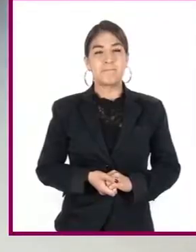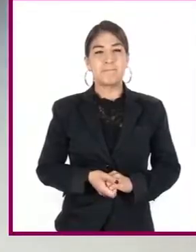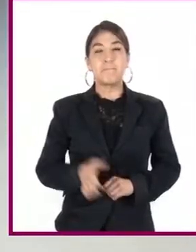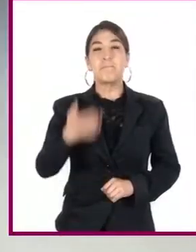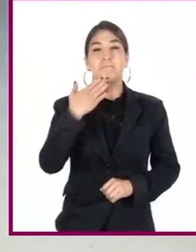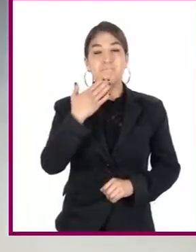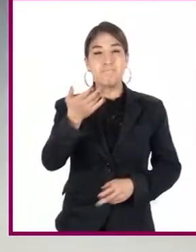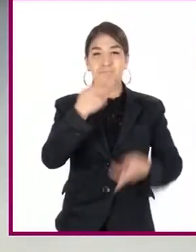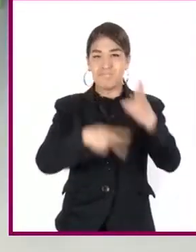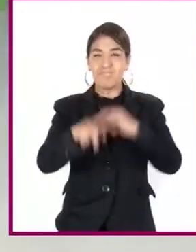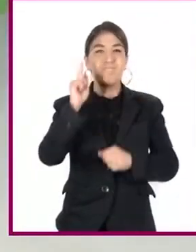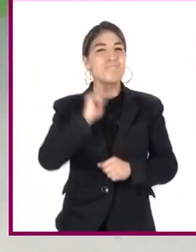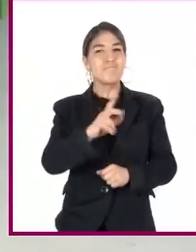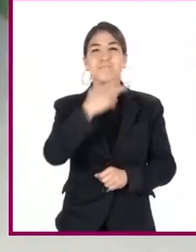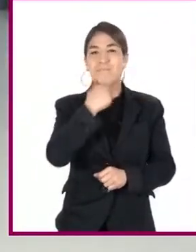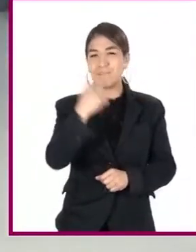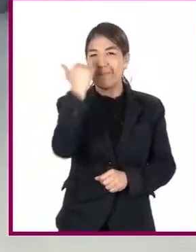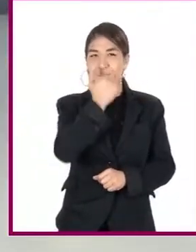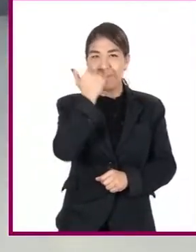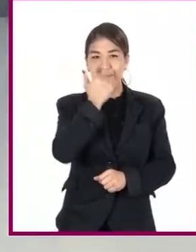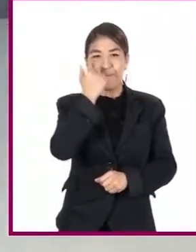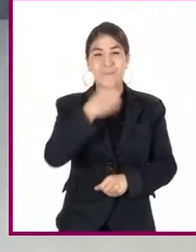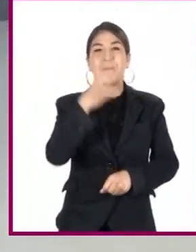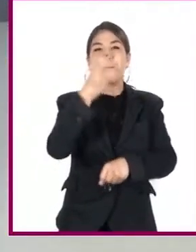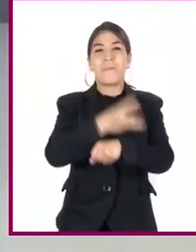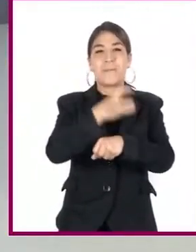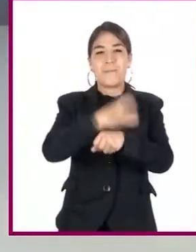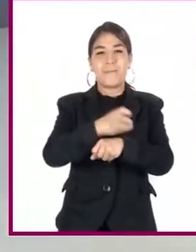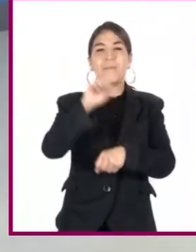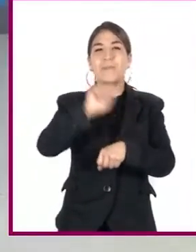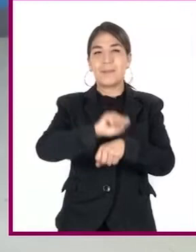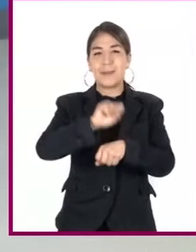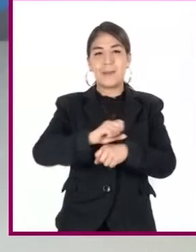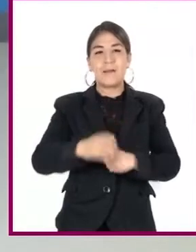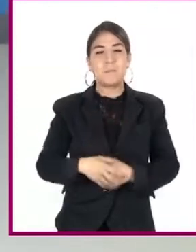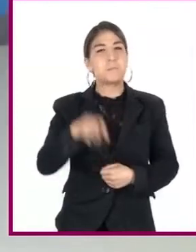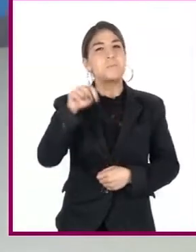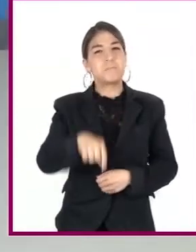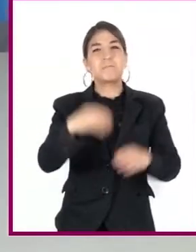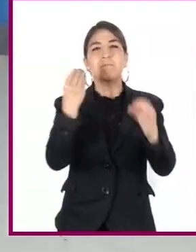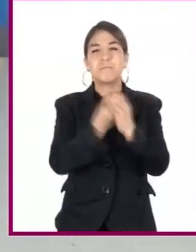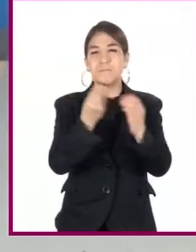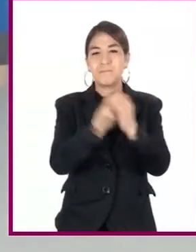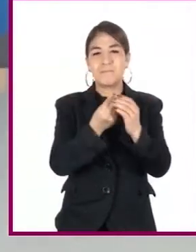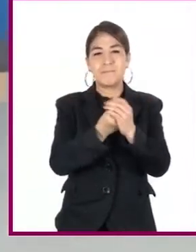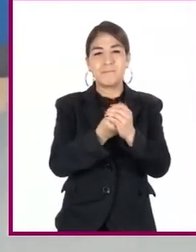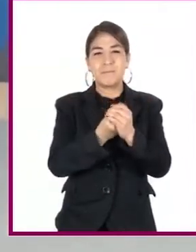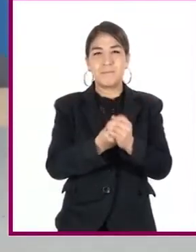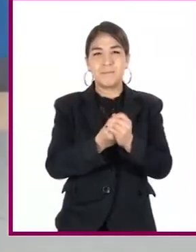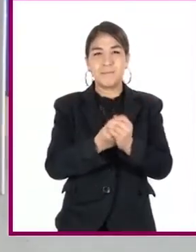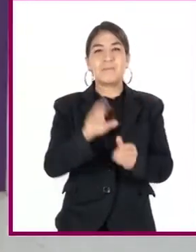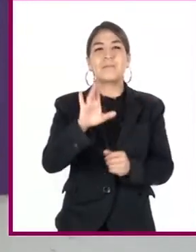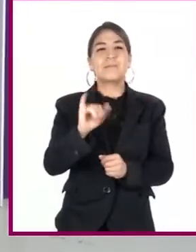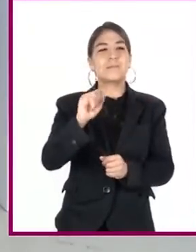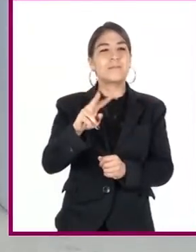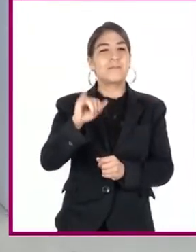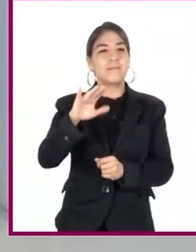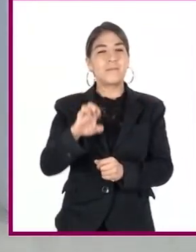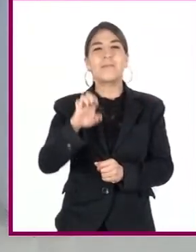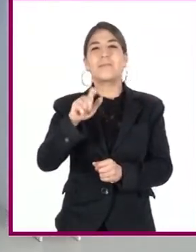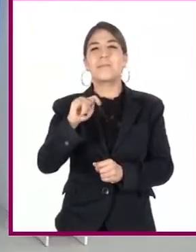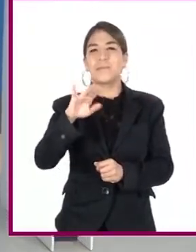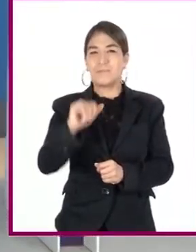Bienvenidas y bienvenidos, alumnos y alumnas de tercer grado, a otra sesión de la asignatura Formación Cívica y